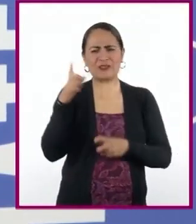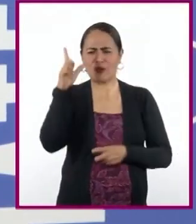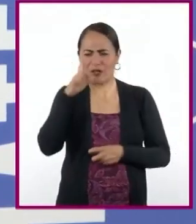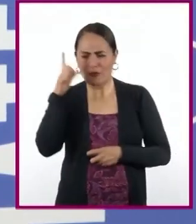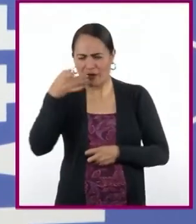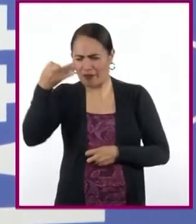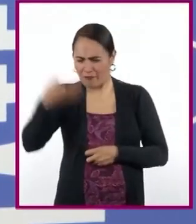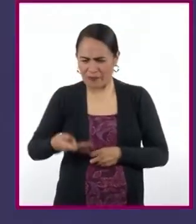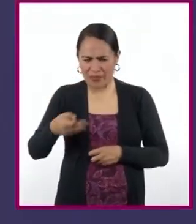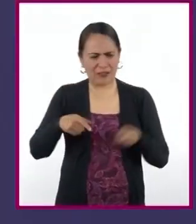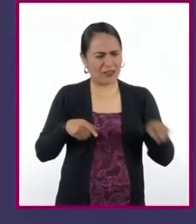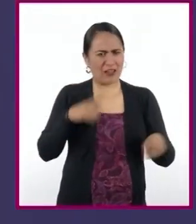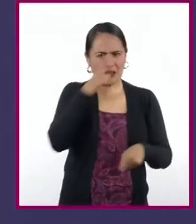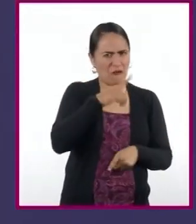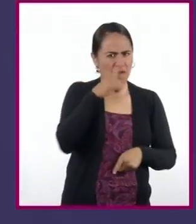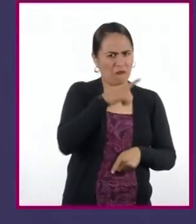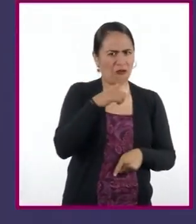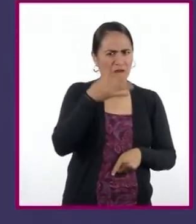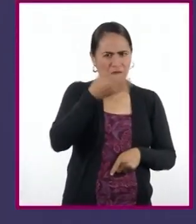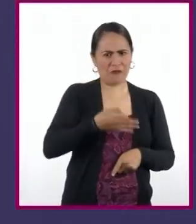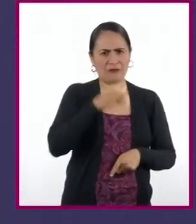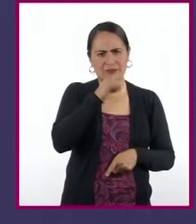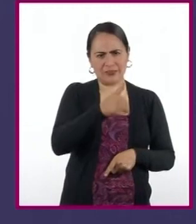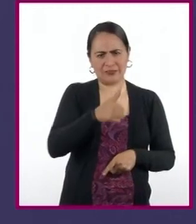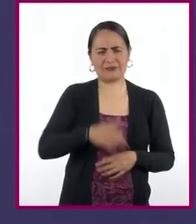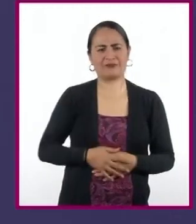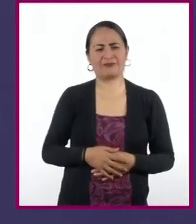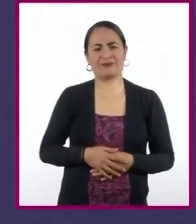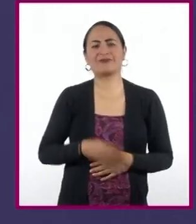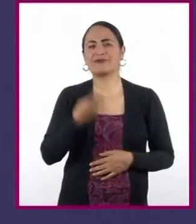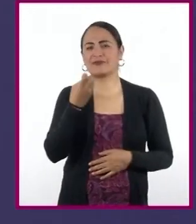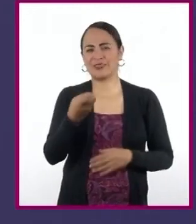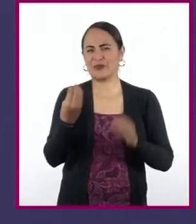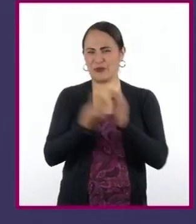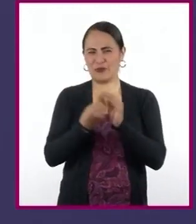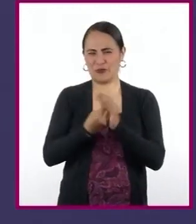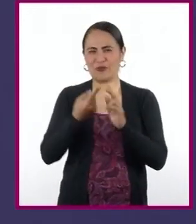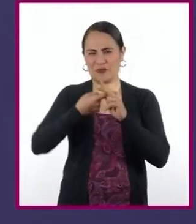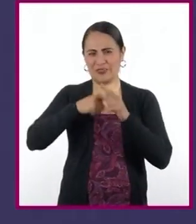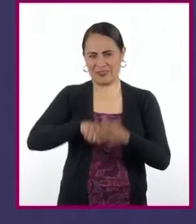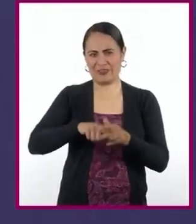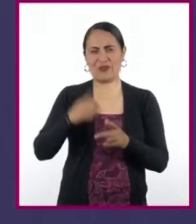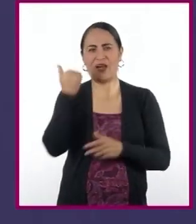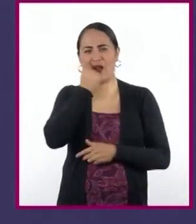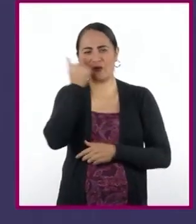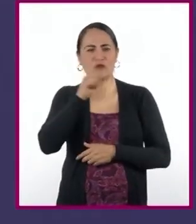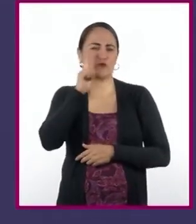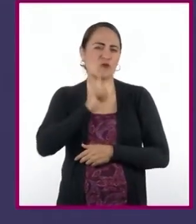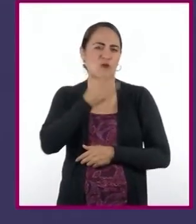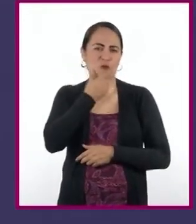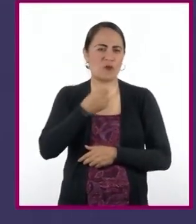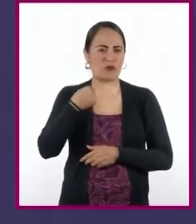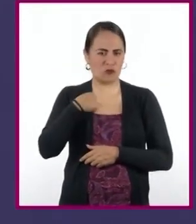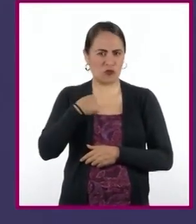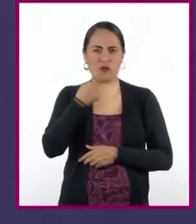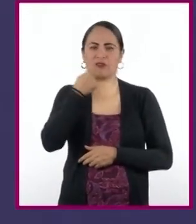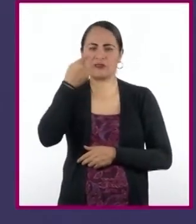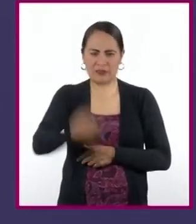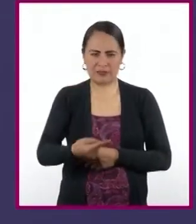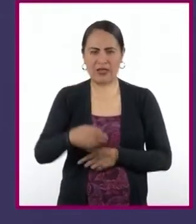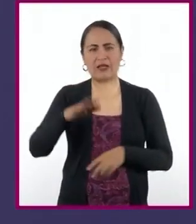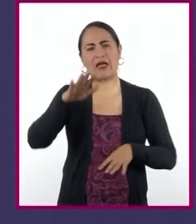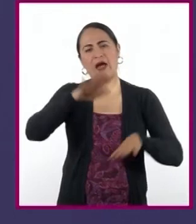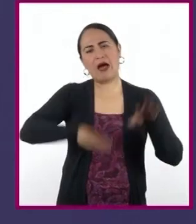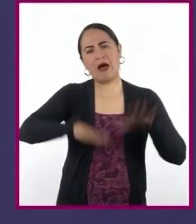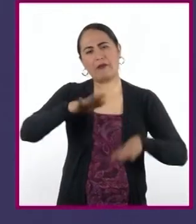informal. Tienes mucha razón. Al inicio de la sesión les comentaba a las alumnas y a los alumnos que hay contextos en los